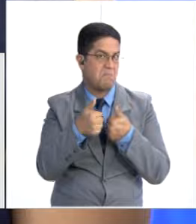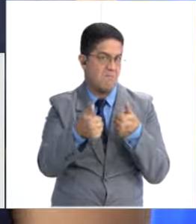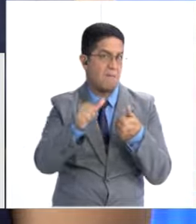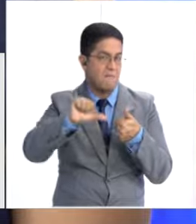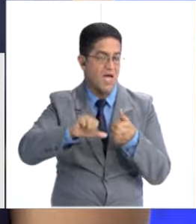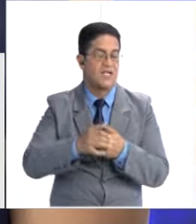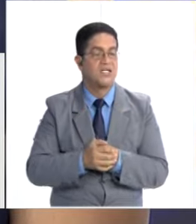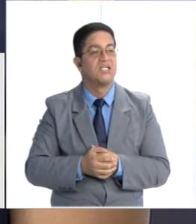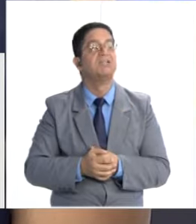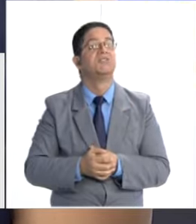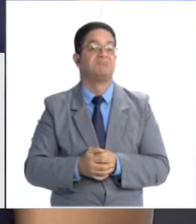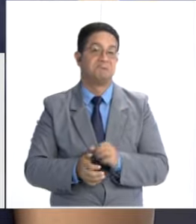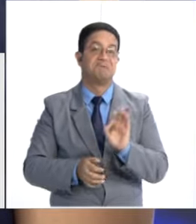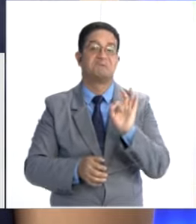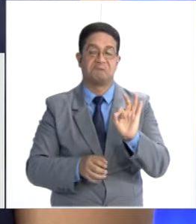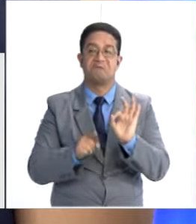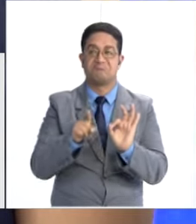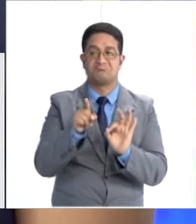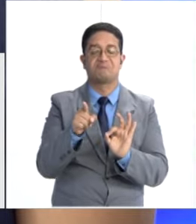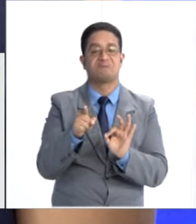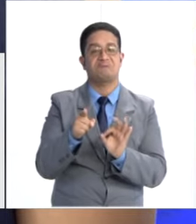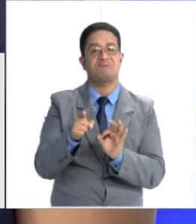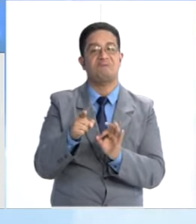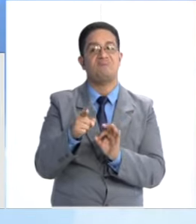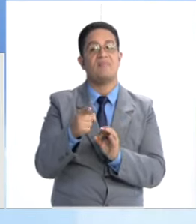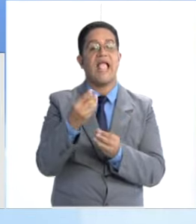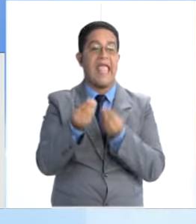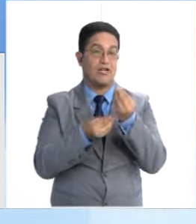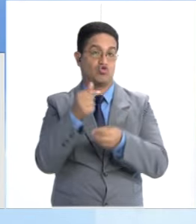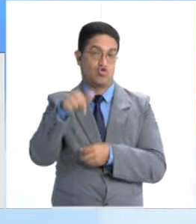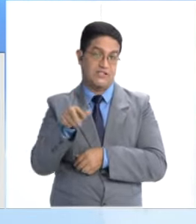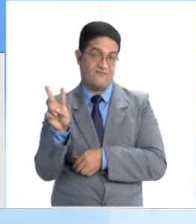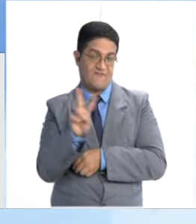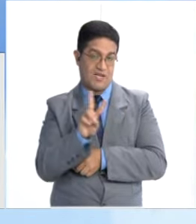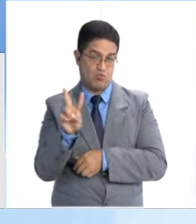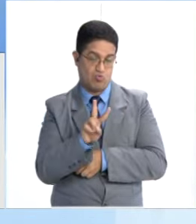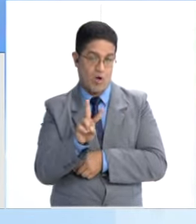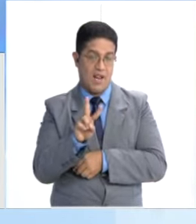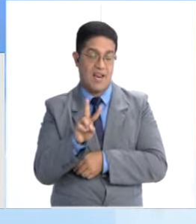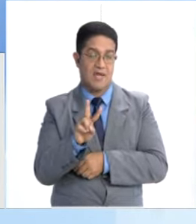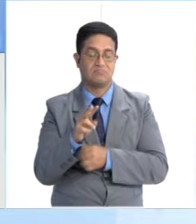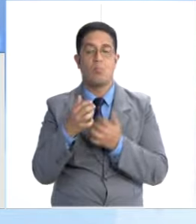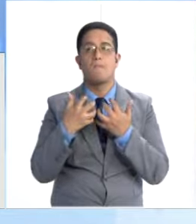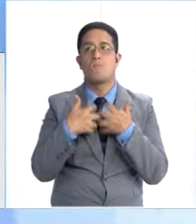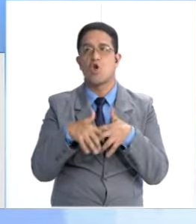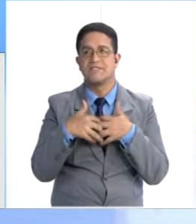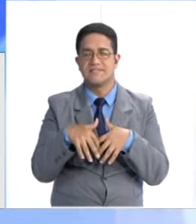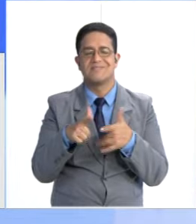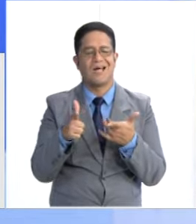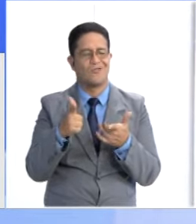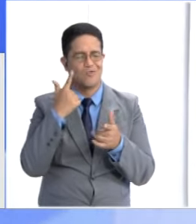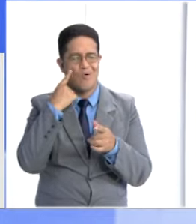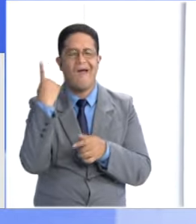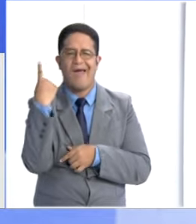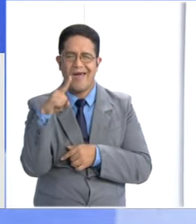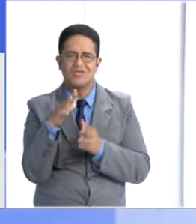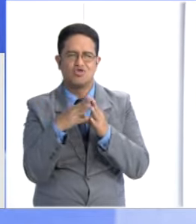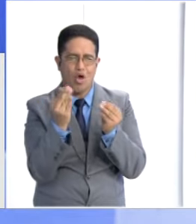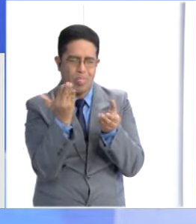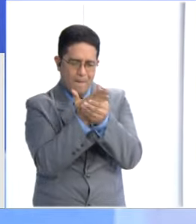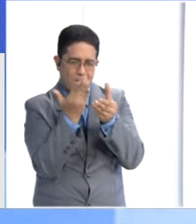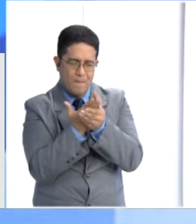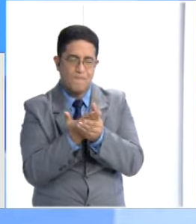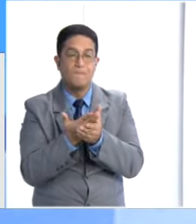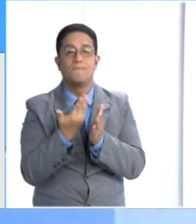farmacológica de productos naturales actualmente hecho en Venezuela, procesado con todos los permisos venezolanos y disponibles en